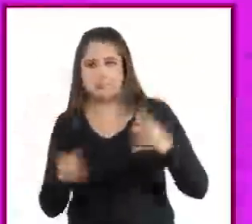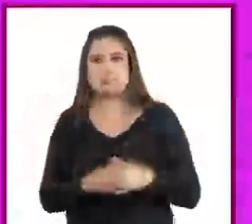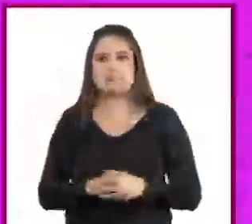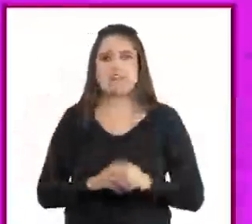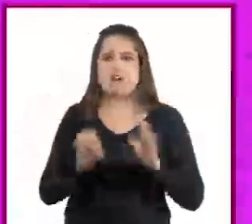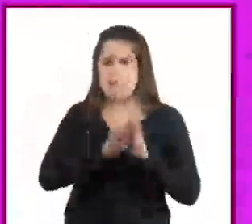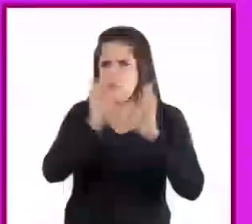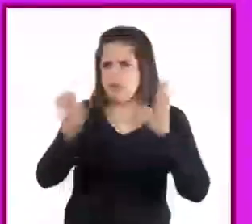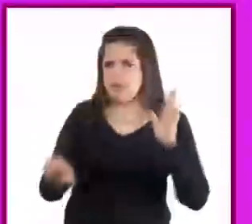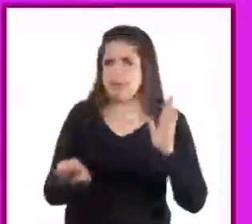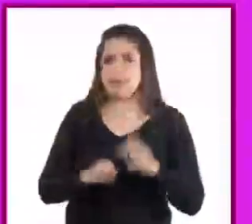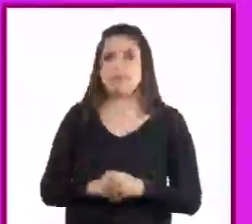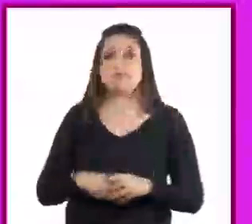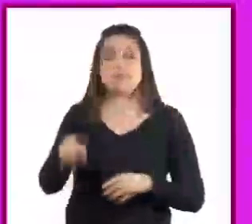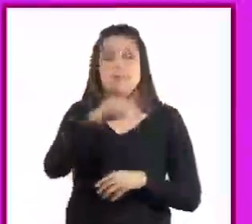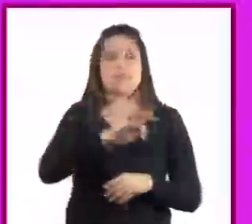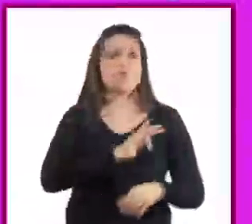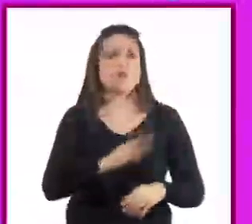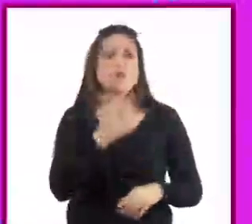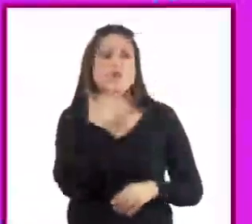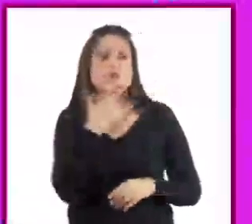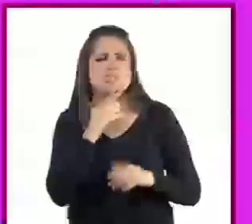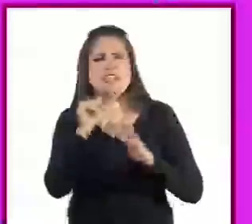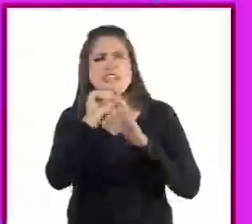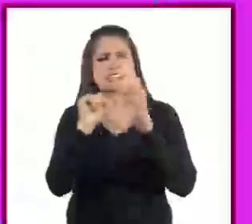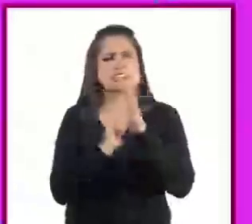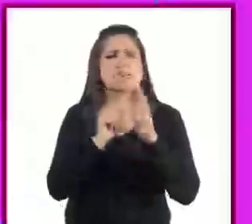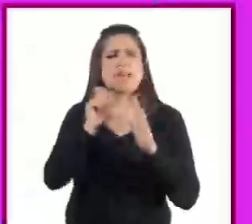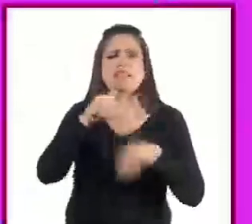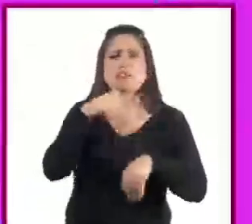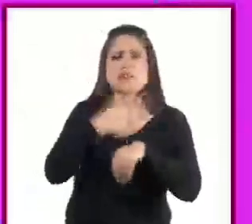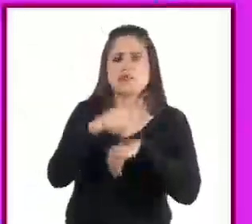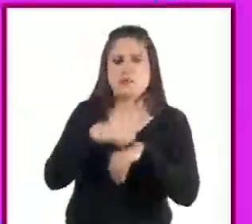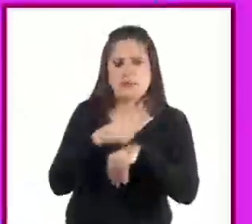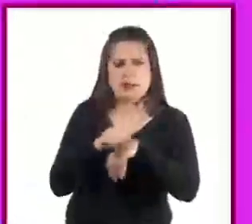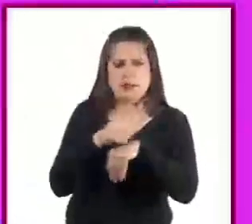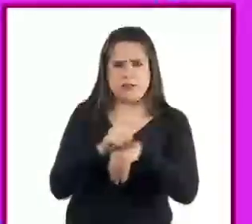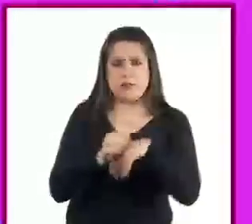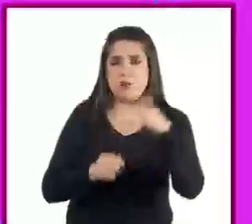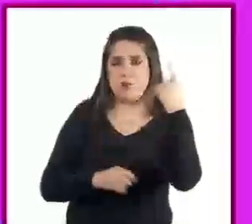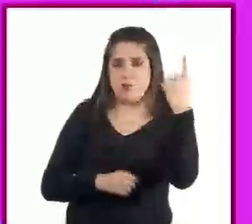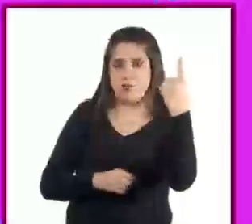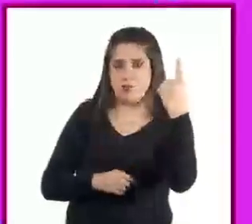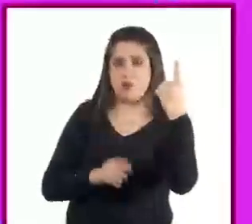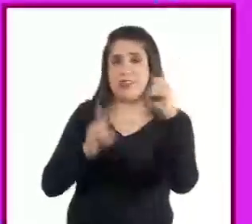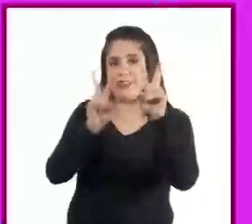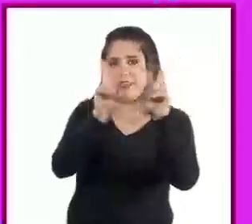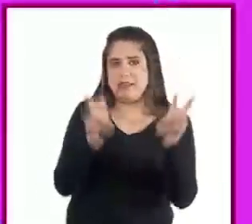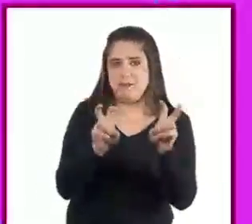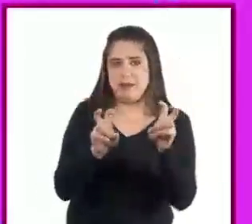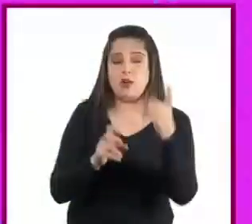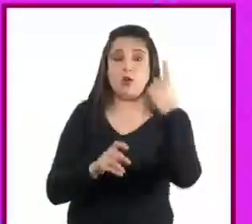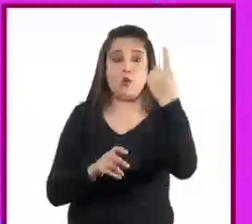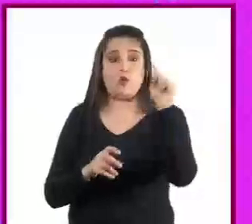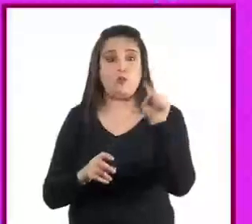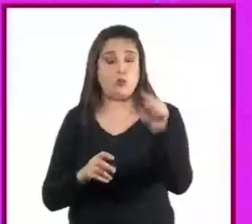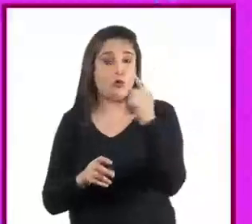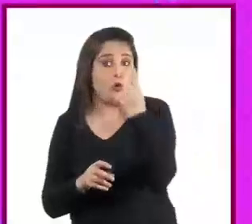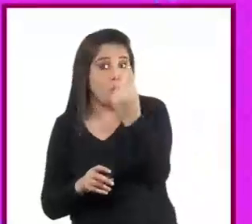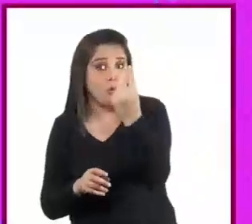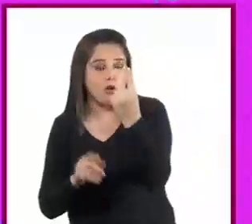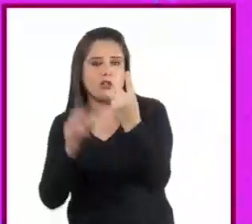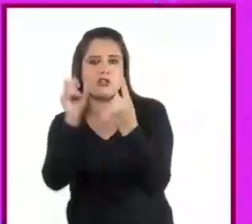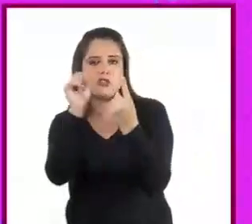Por ejemplo, se puede usar el sistema de numeración derivado. 1 es el tema. 1.1,